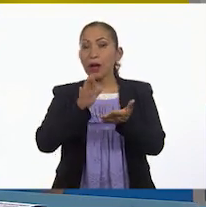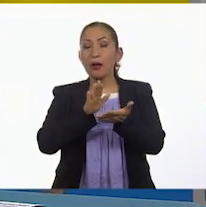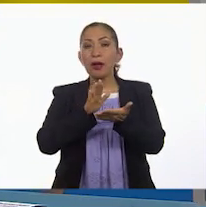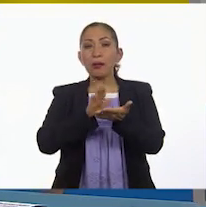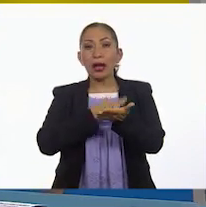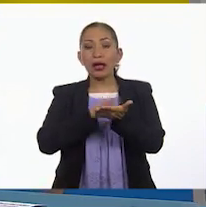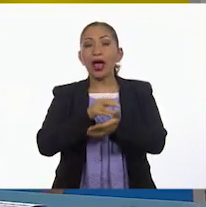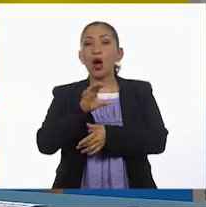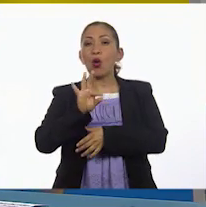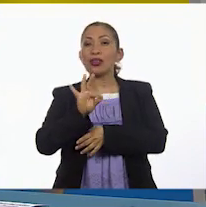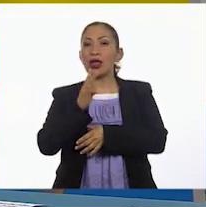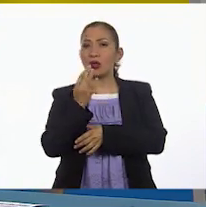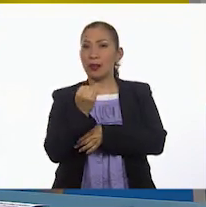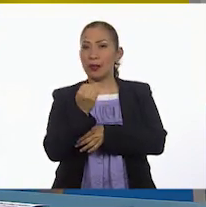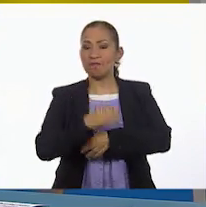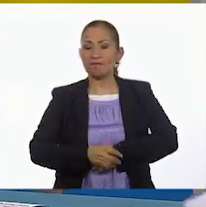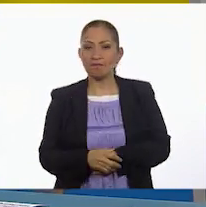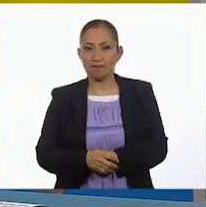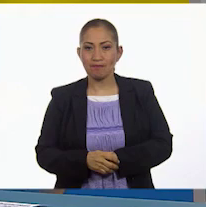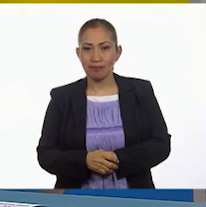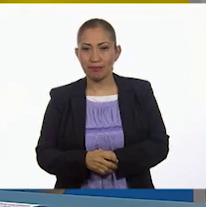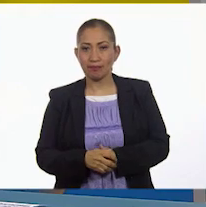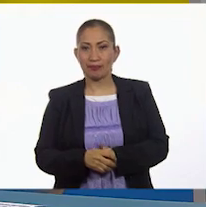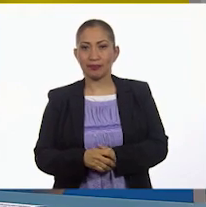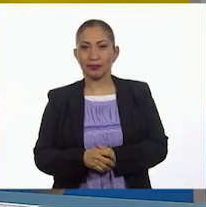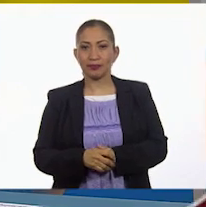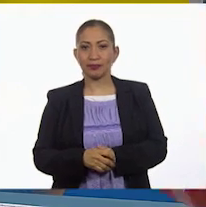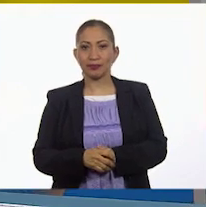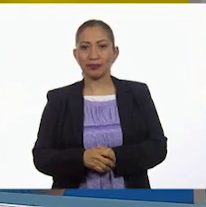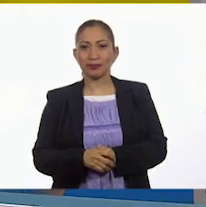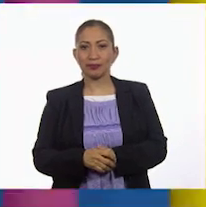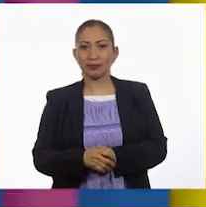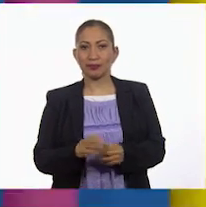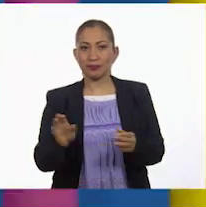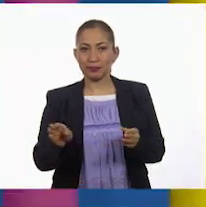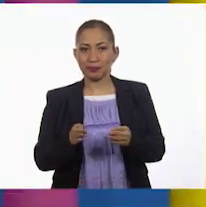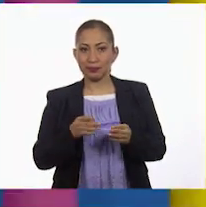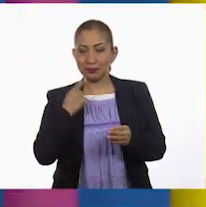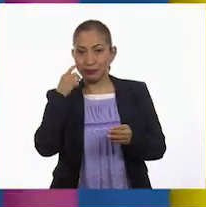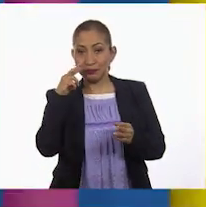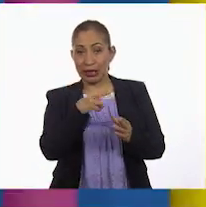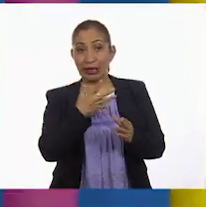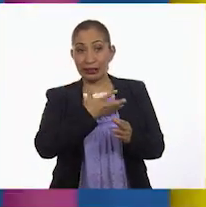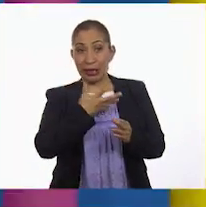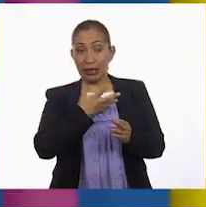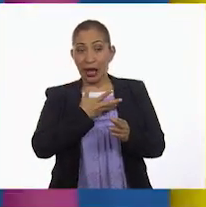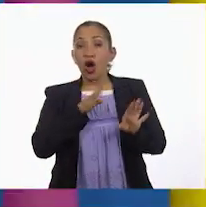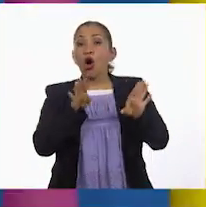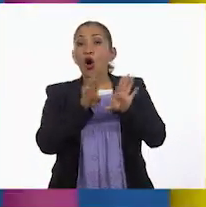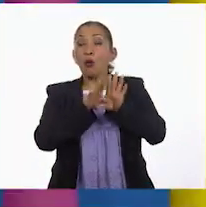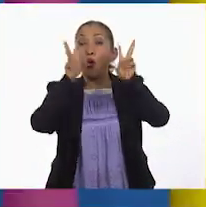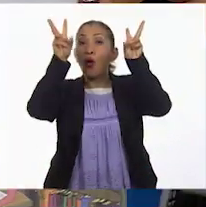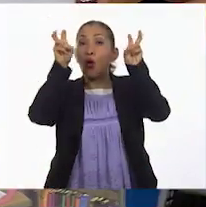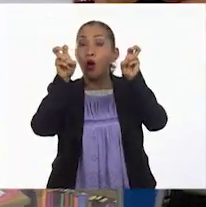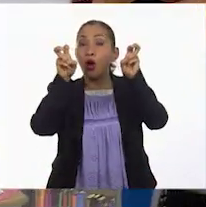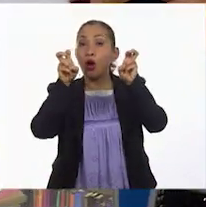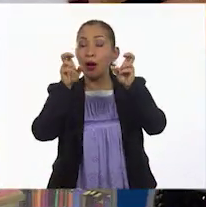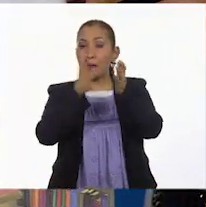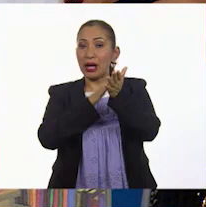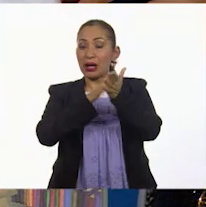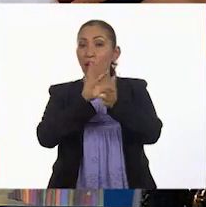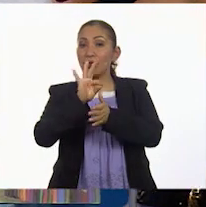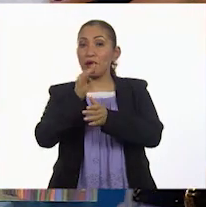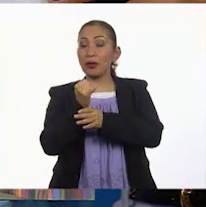página 49. Muy bien. Aquí está, que tiene como título la página